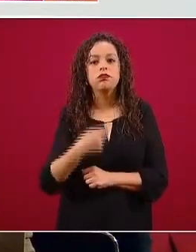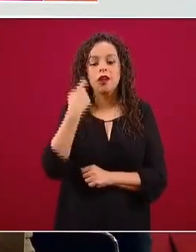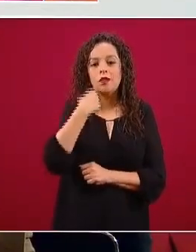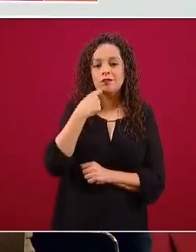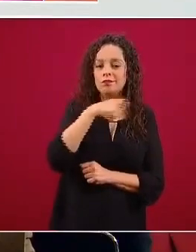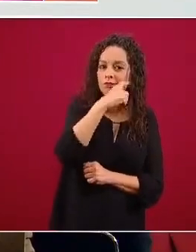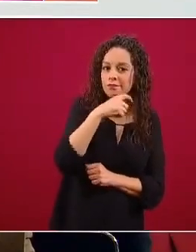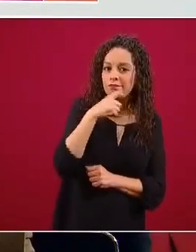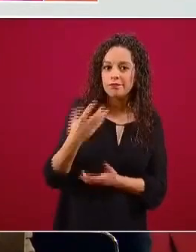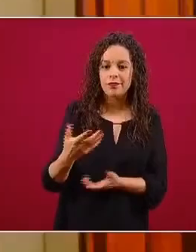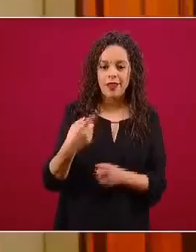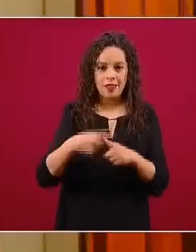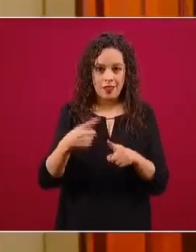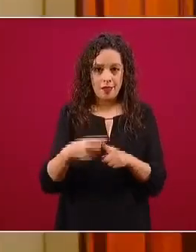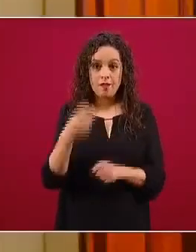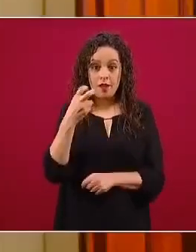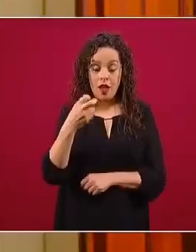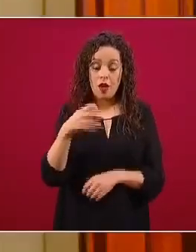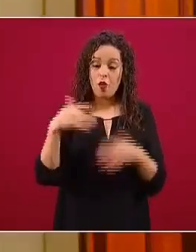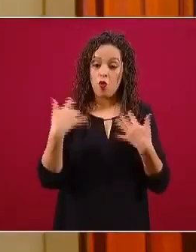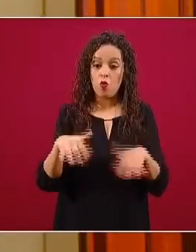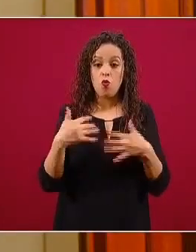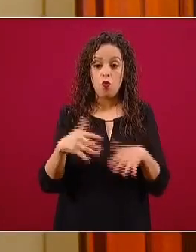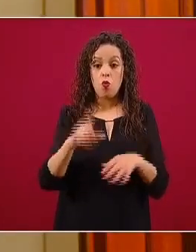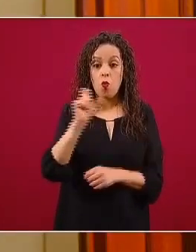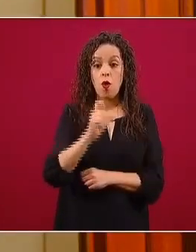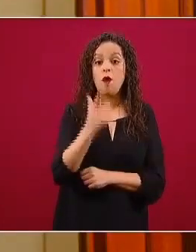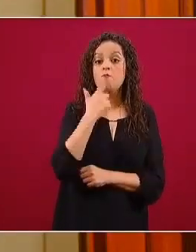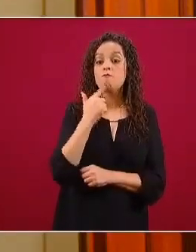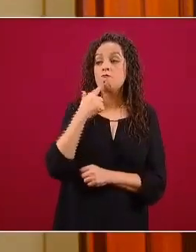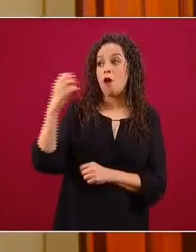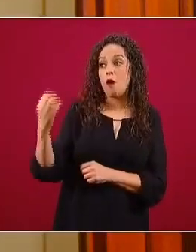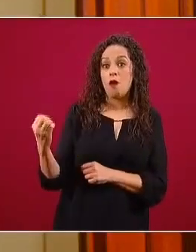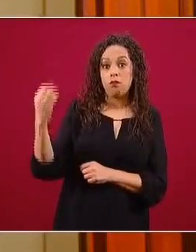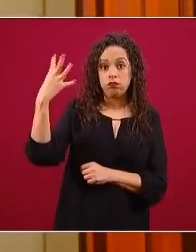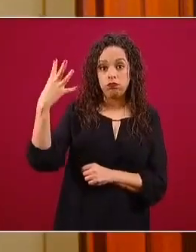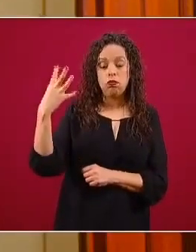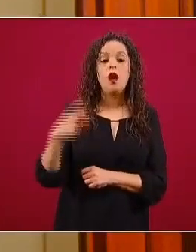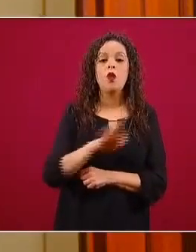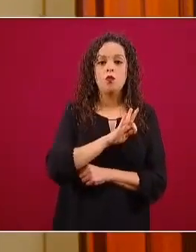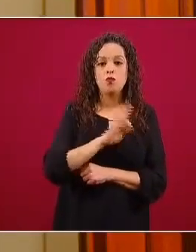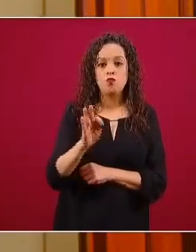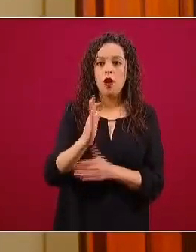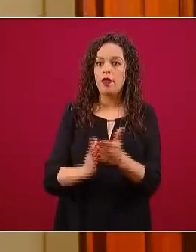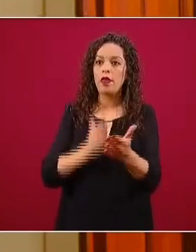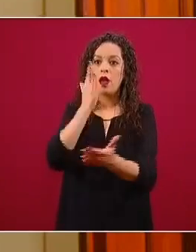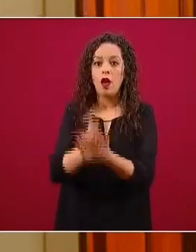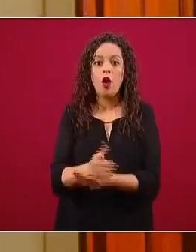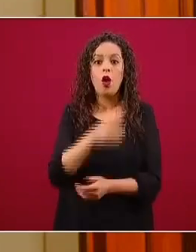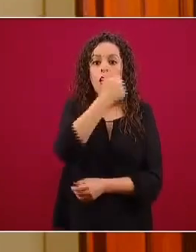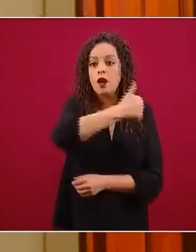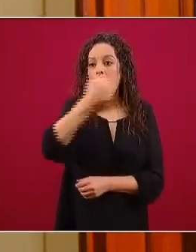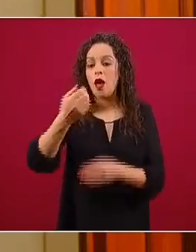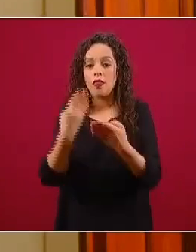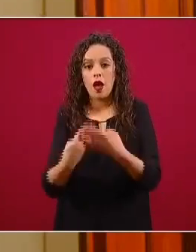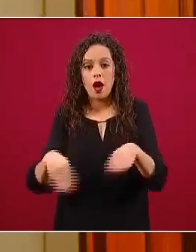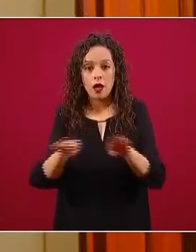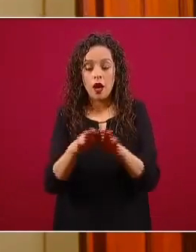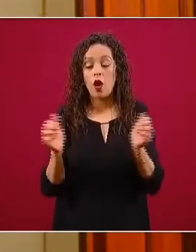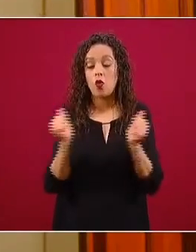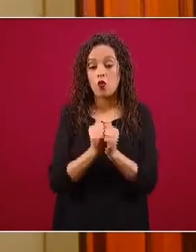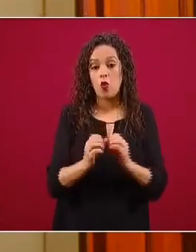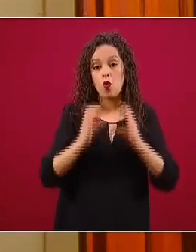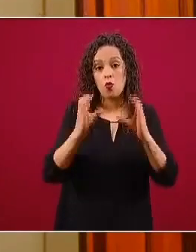que en el nivel de riesgo máximo, en el rojo, se pueden dar a domicilio con medidas o